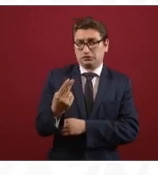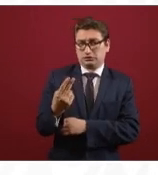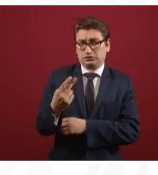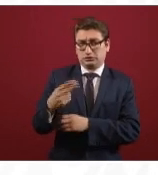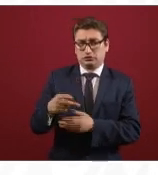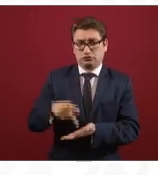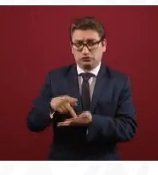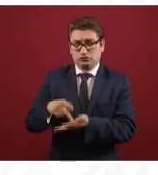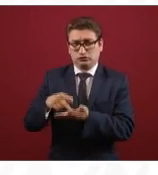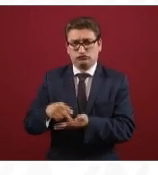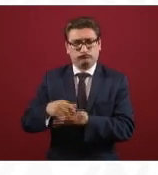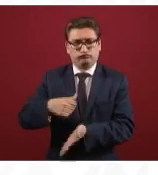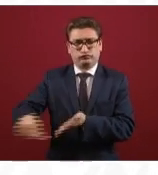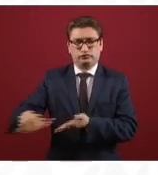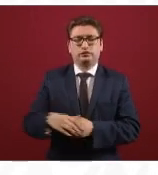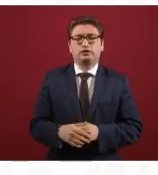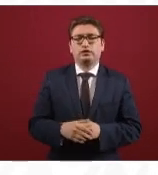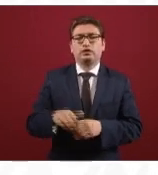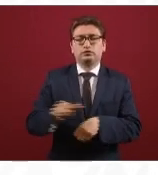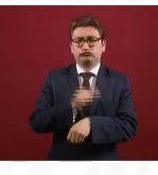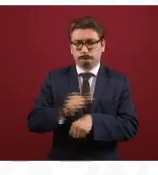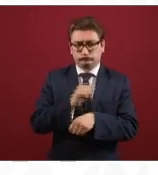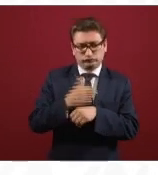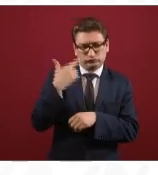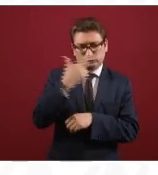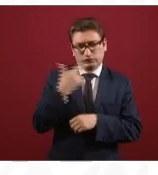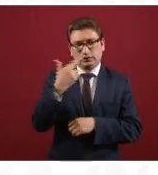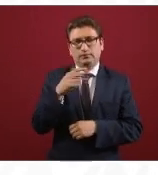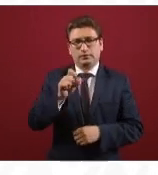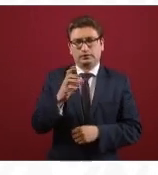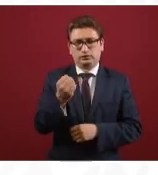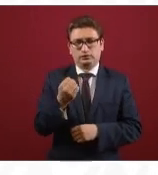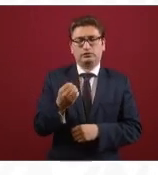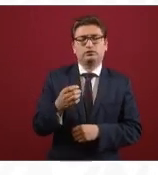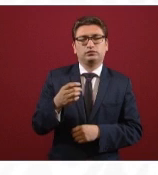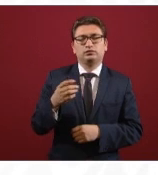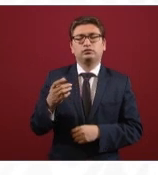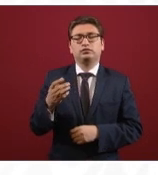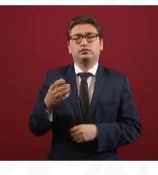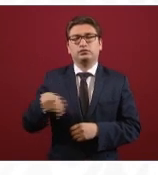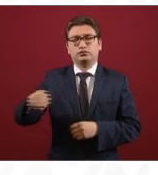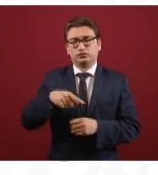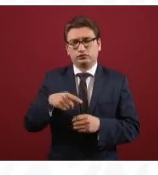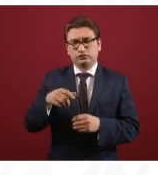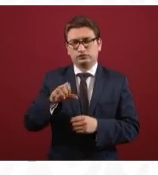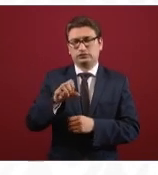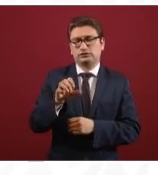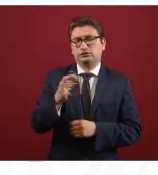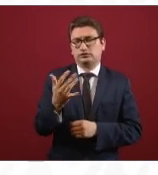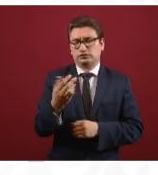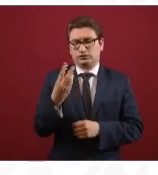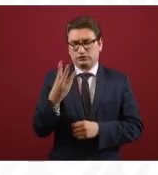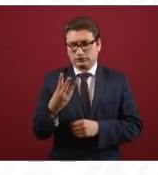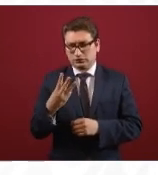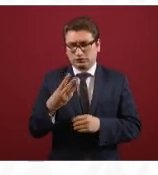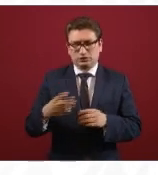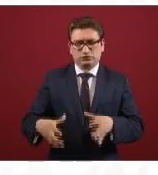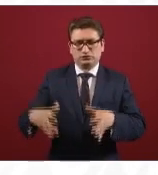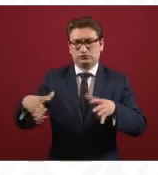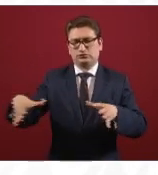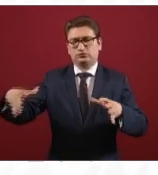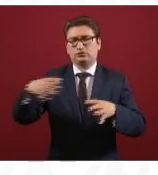vehículos verificados 29 20 inmovilizados 353 auto tanques verificados no